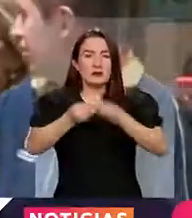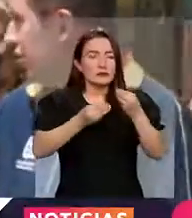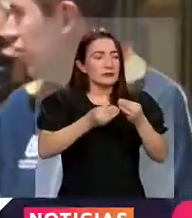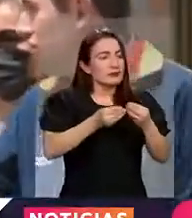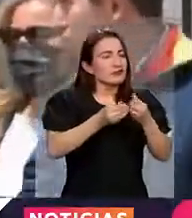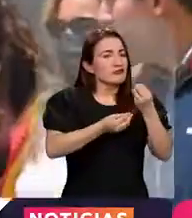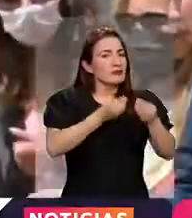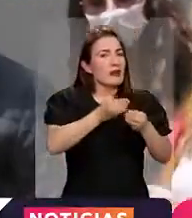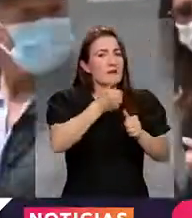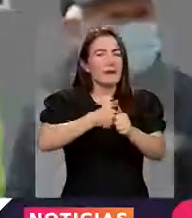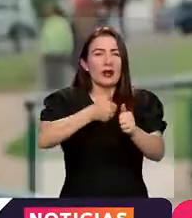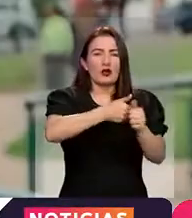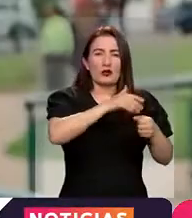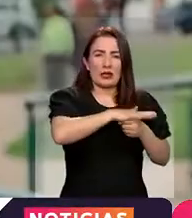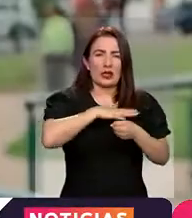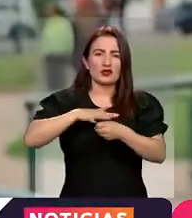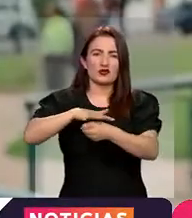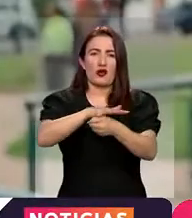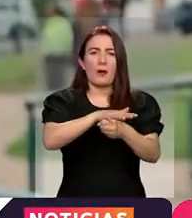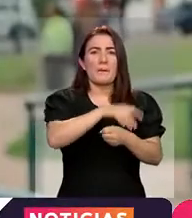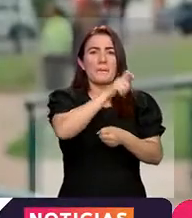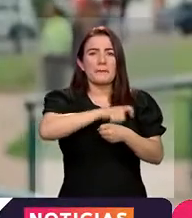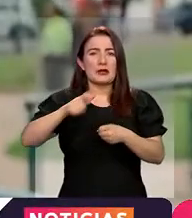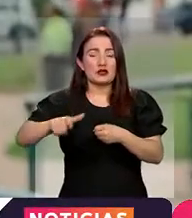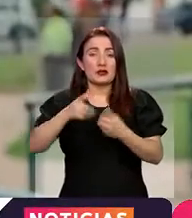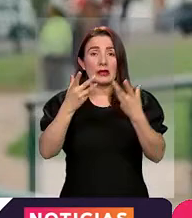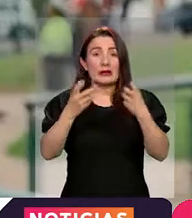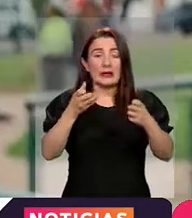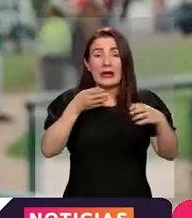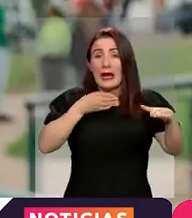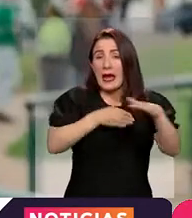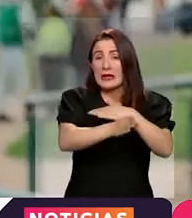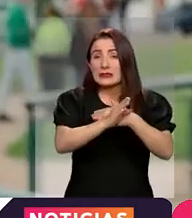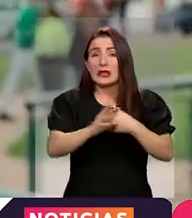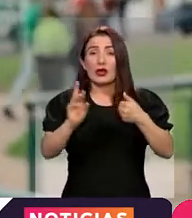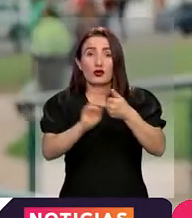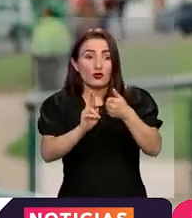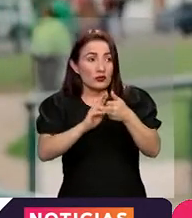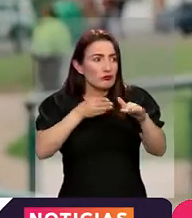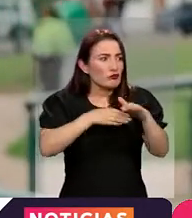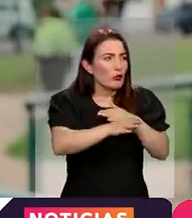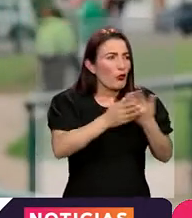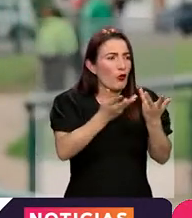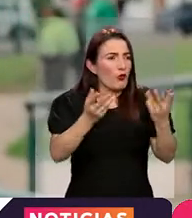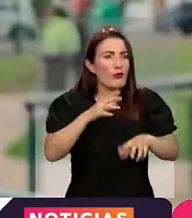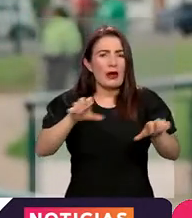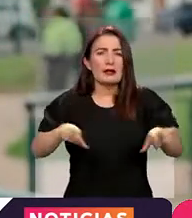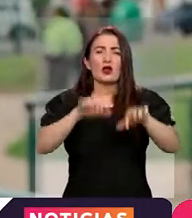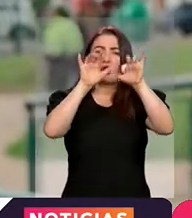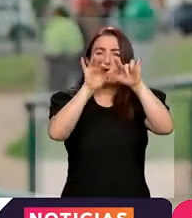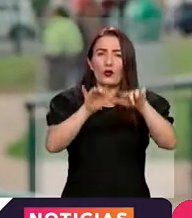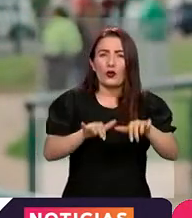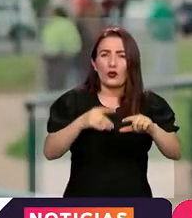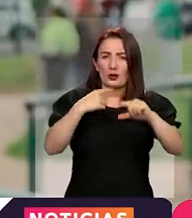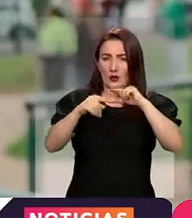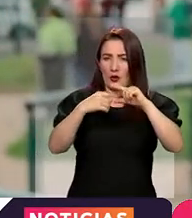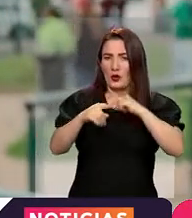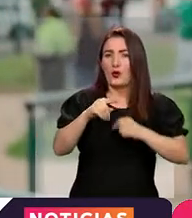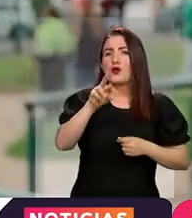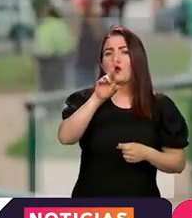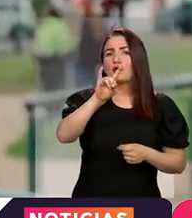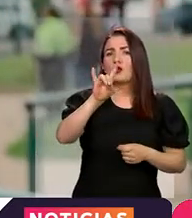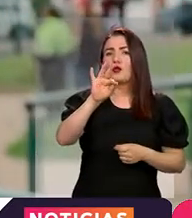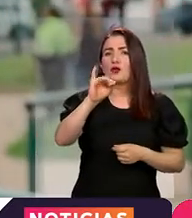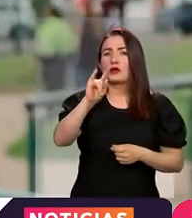para cada caso las personas que quieran acceder a esta ruta por la reconciliación deberán escribir un correo a ruta por la